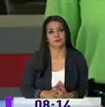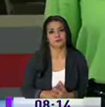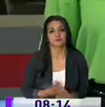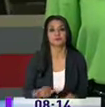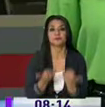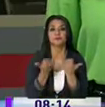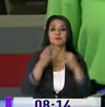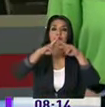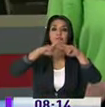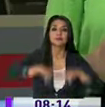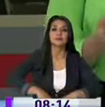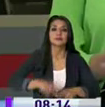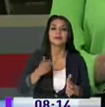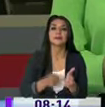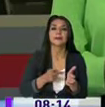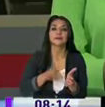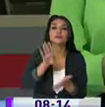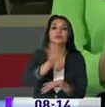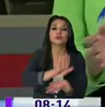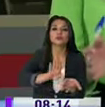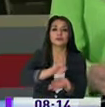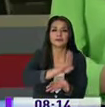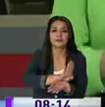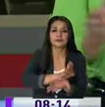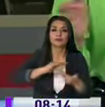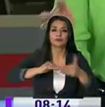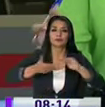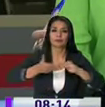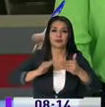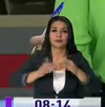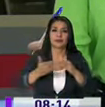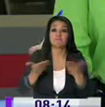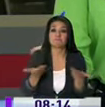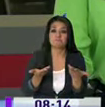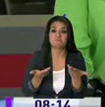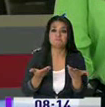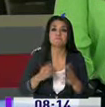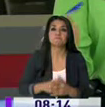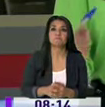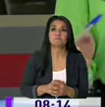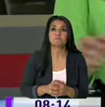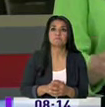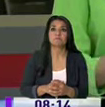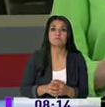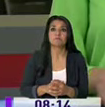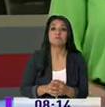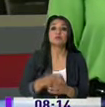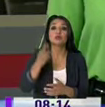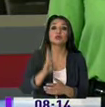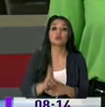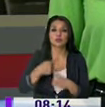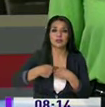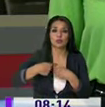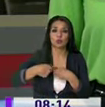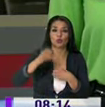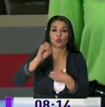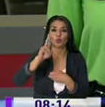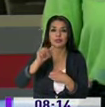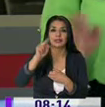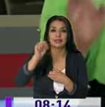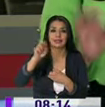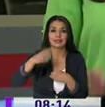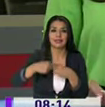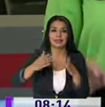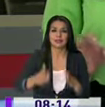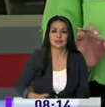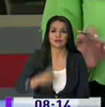Y es momento de revisar lo que ocurre ahí en su sector, en su comunidad. Nos vamos hasta el barrio Oriente Quiteño, alto al sur de la ciudad. Ahí los moradores denuncian